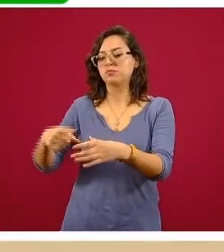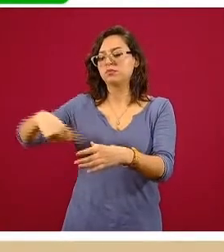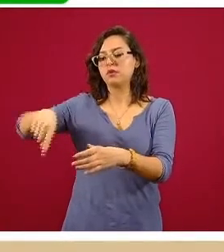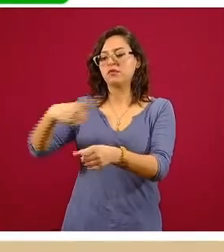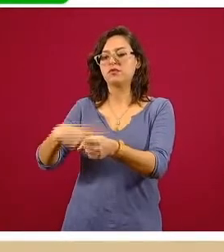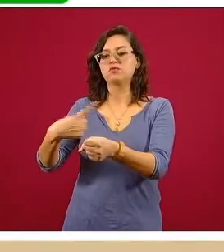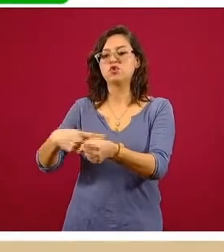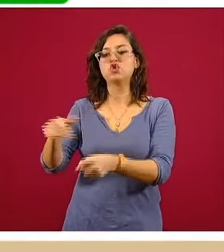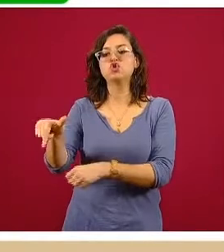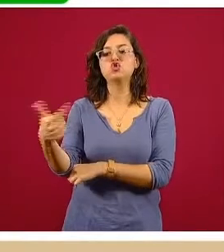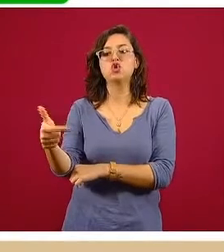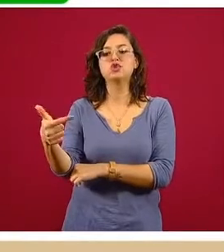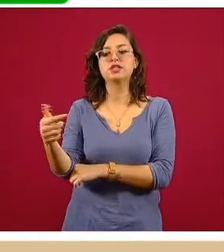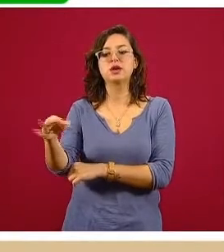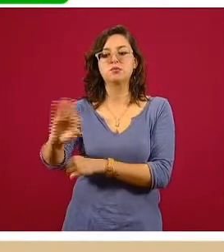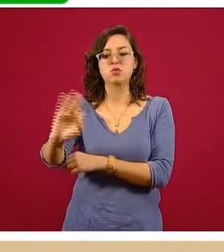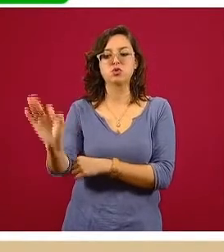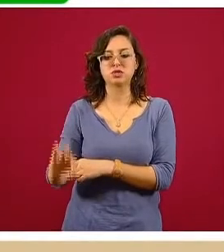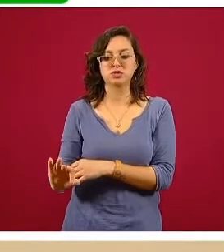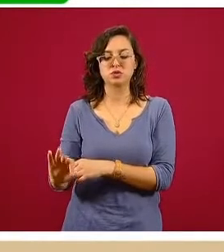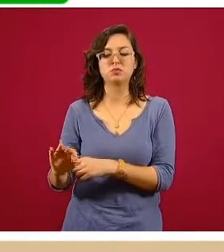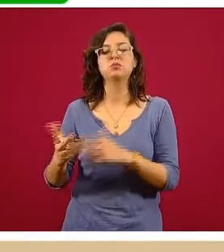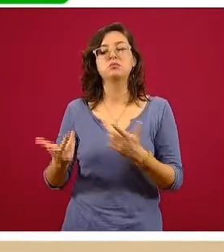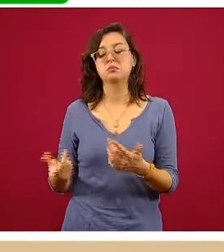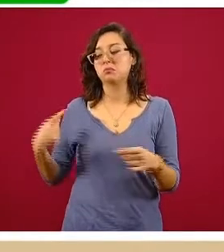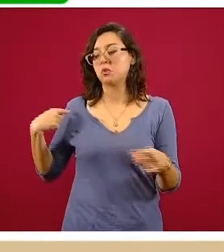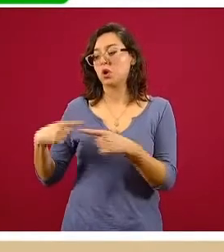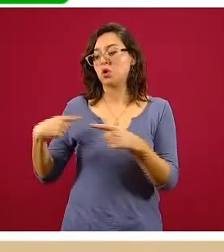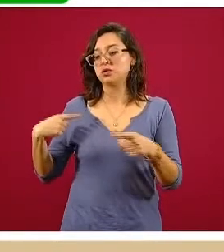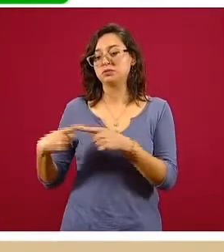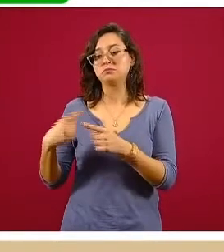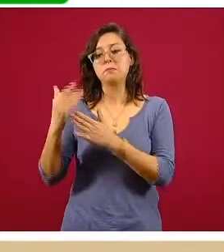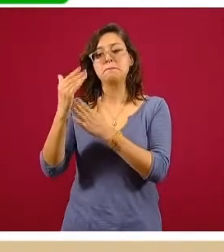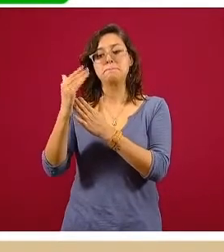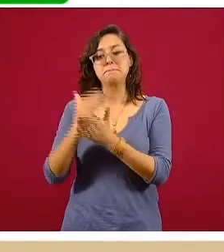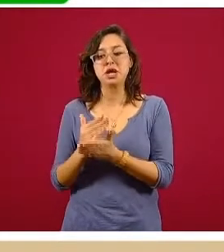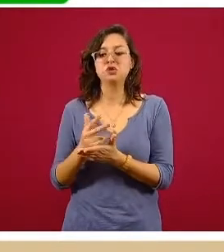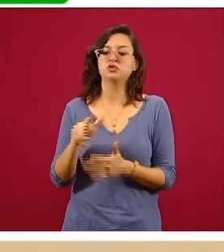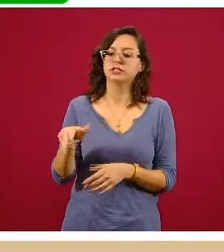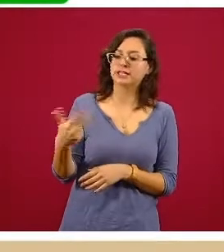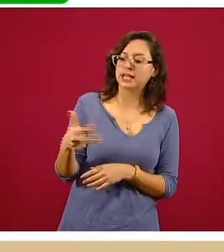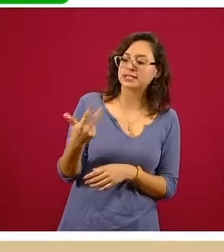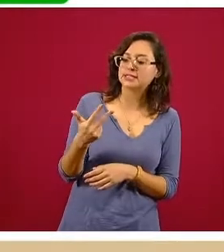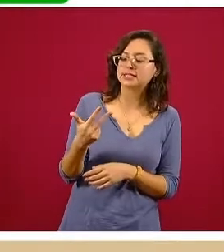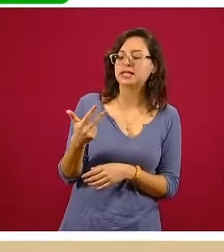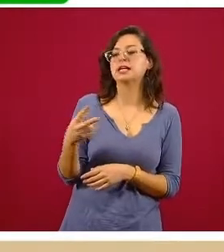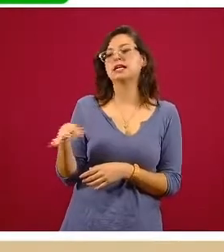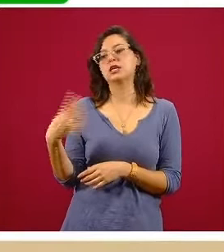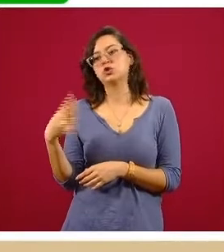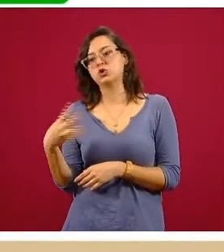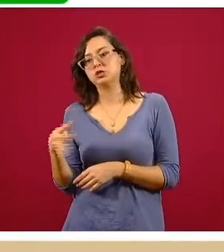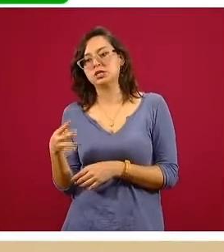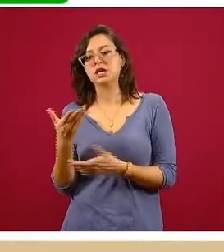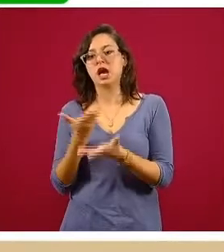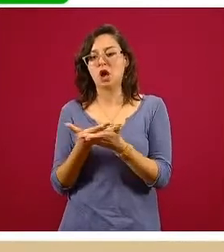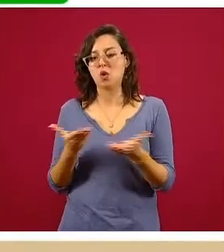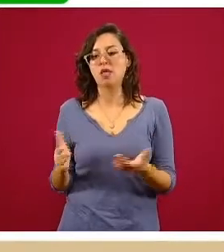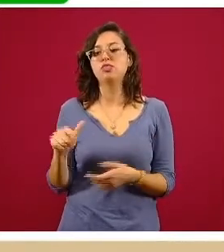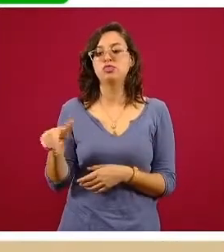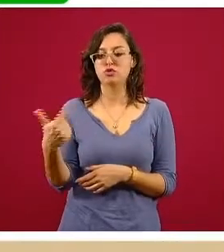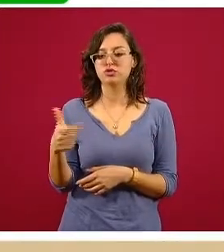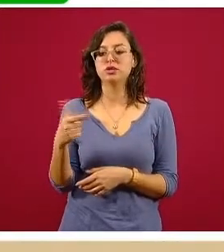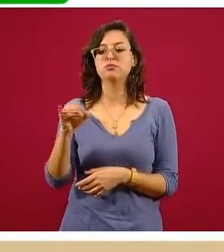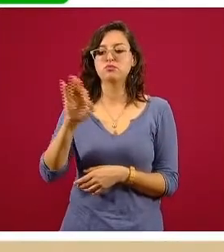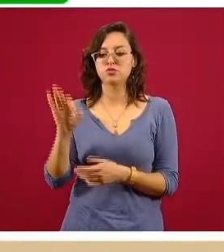12%. Esta es una proporción que también ha estado variando en la última semana. Habíamos tenido 13, cerramos la semana con 14, ahora estamos